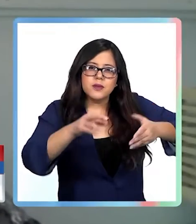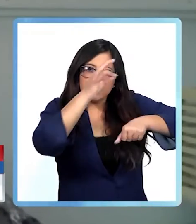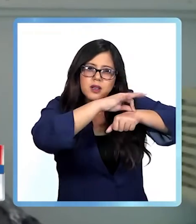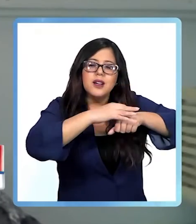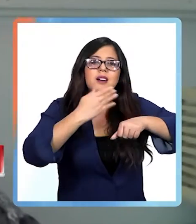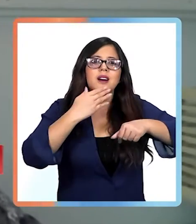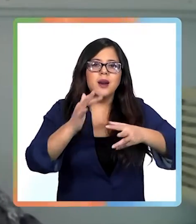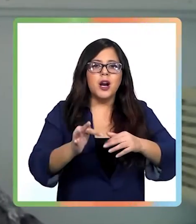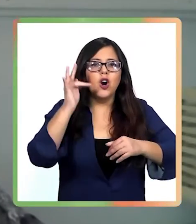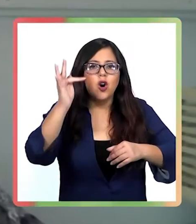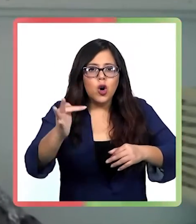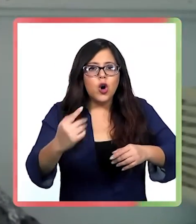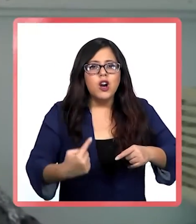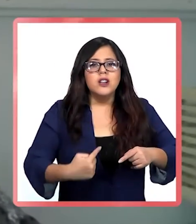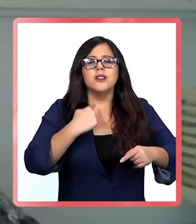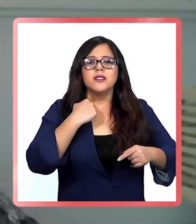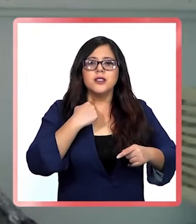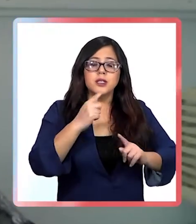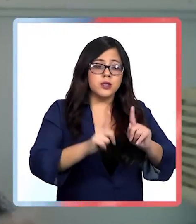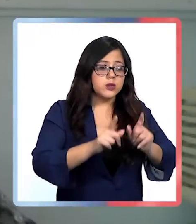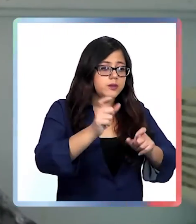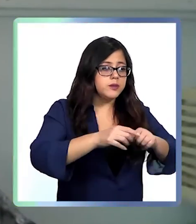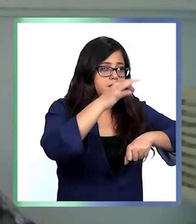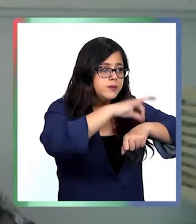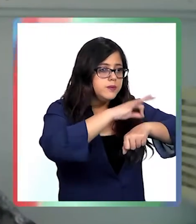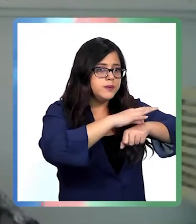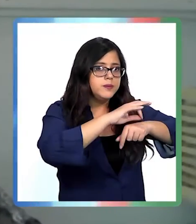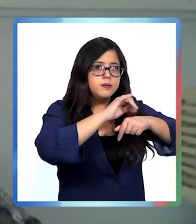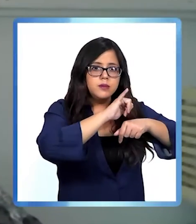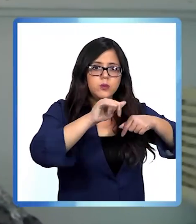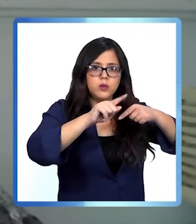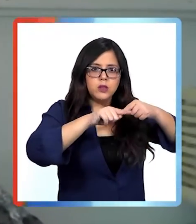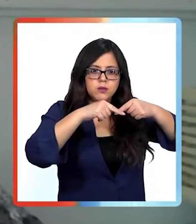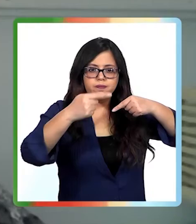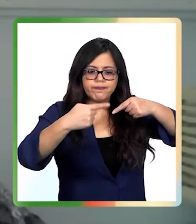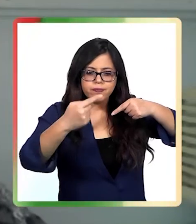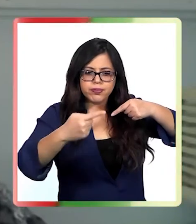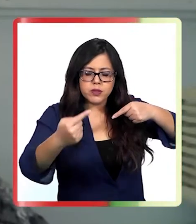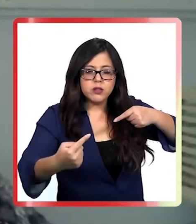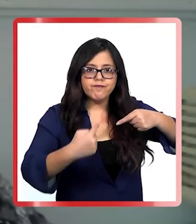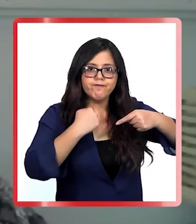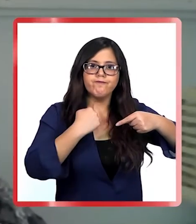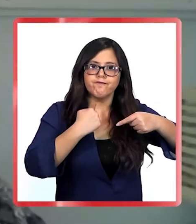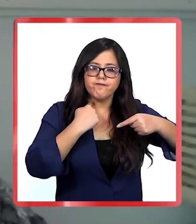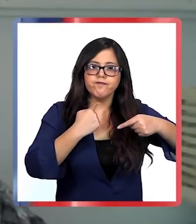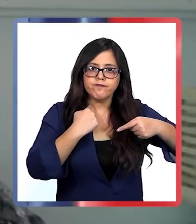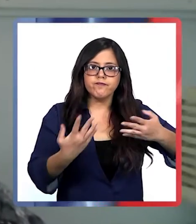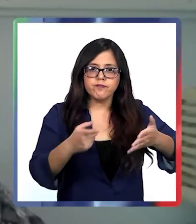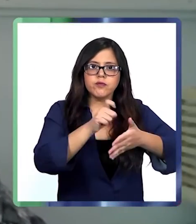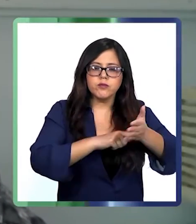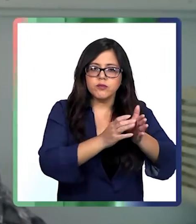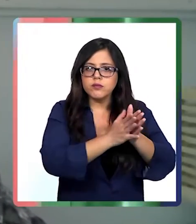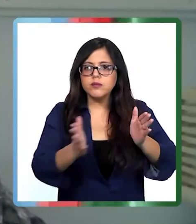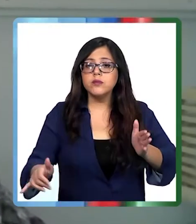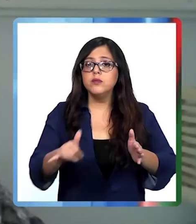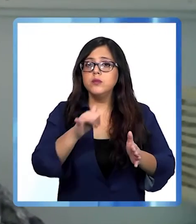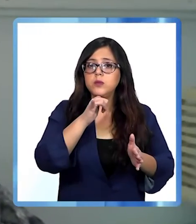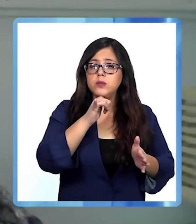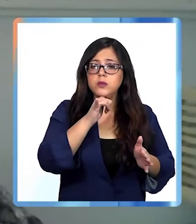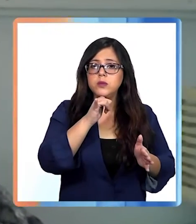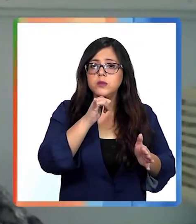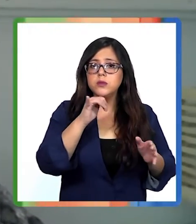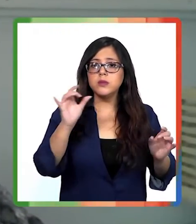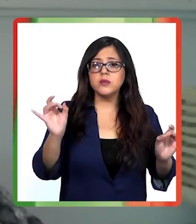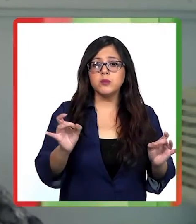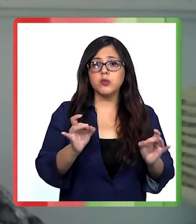las secuelas. Las personas que se enferman tienen secuelas posteriores, incluso meses. E insisto, yo no sé si yo individualmente voy